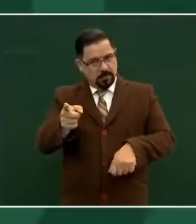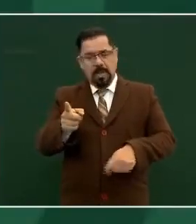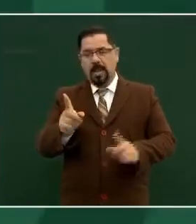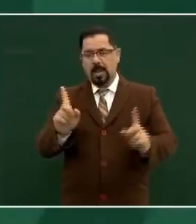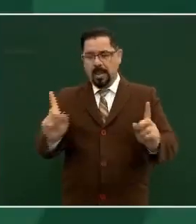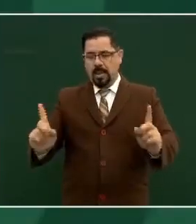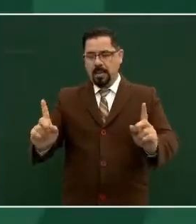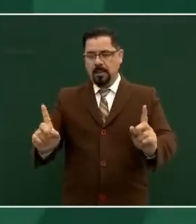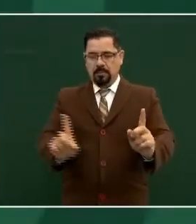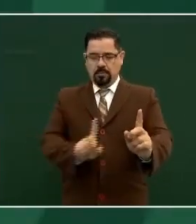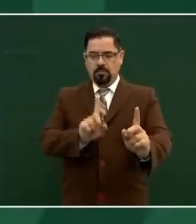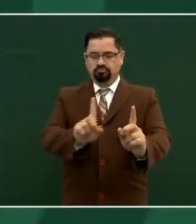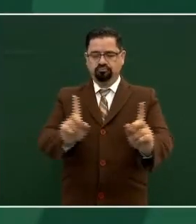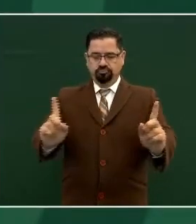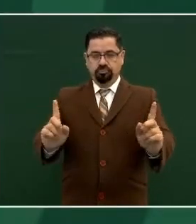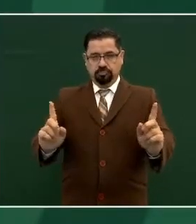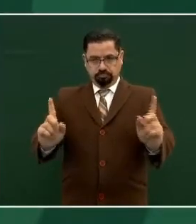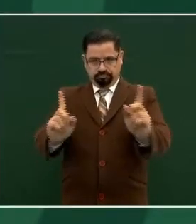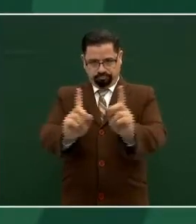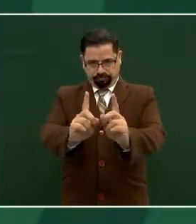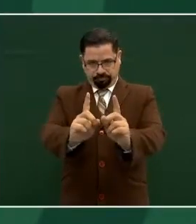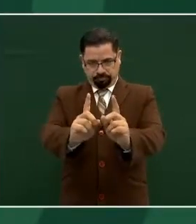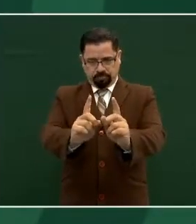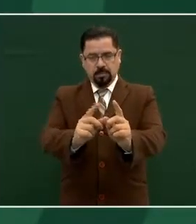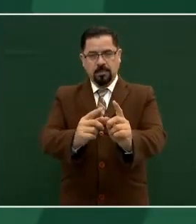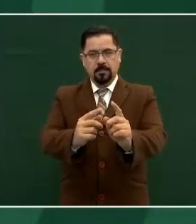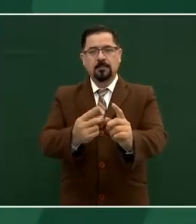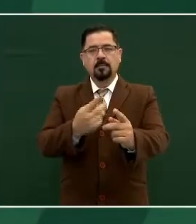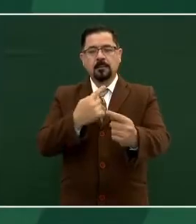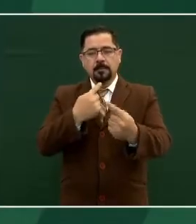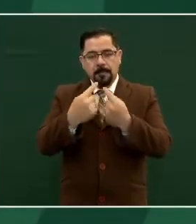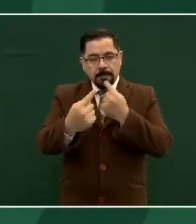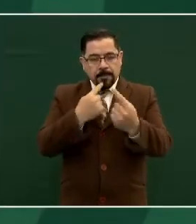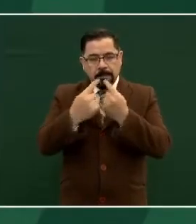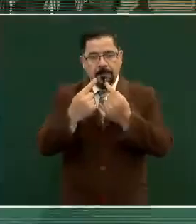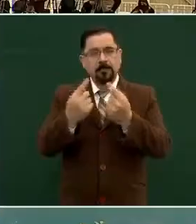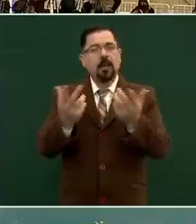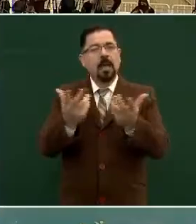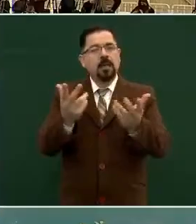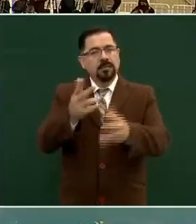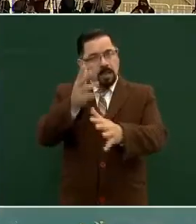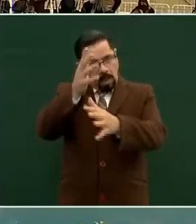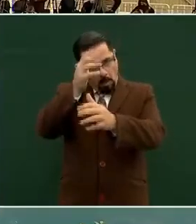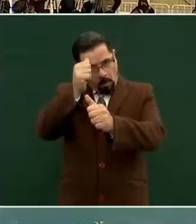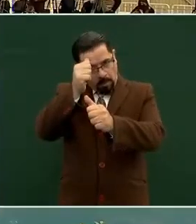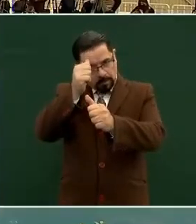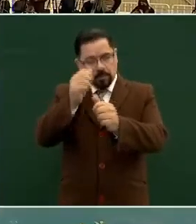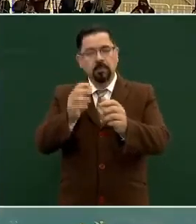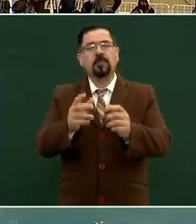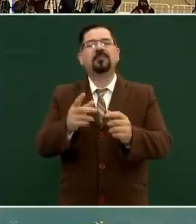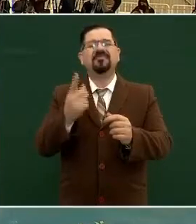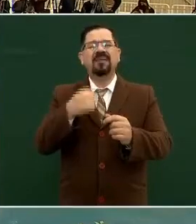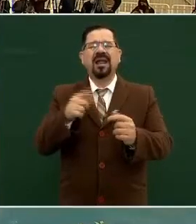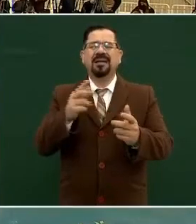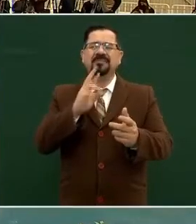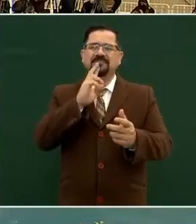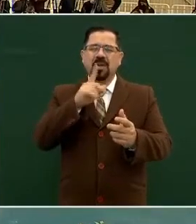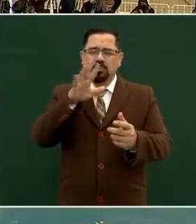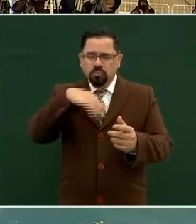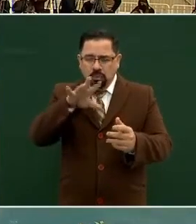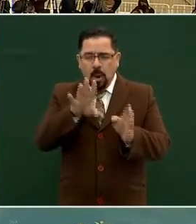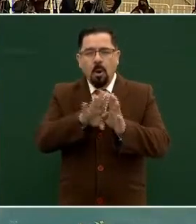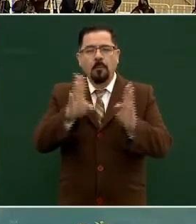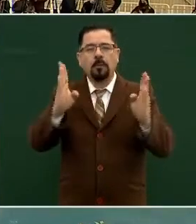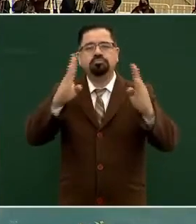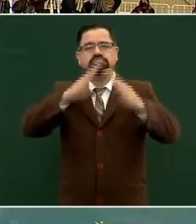2 y se va a buscar un acuerdo, se va a buscar la conciliación. Llevamos